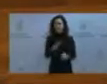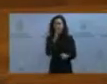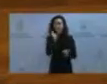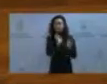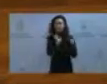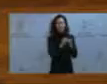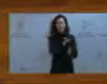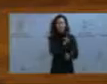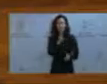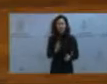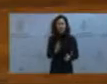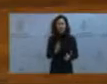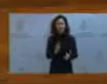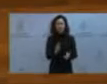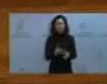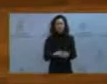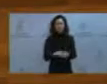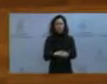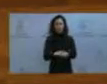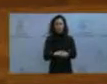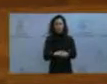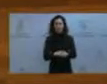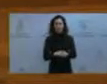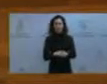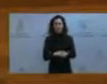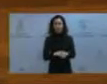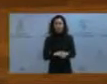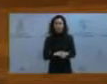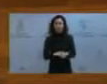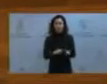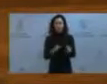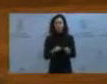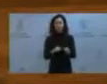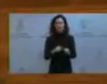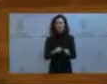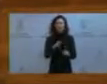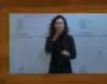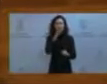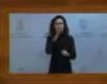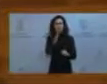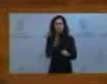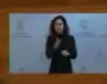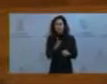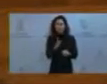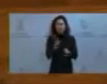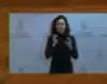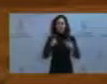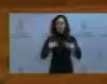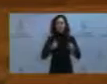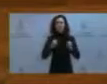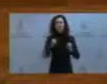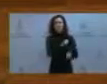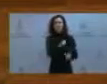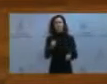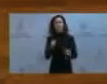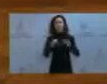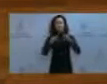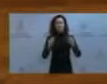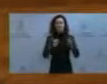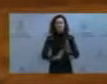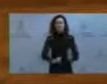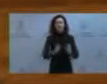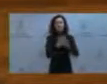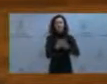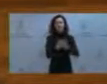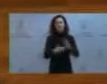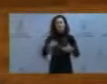realizó una propuesta de resolución acerca de la posibilidad de concertación con la sanidad privada en Asturias de determinados